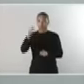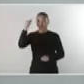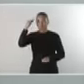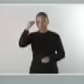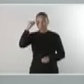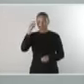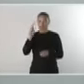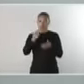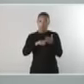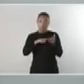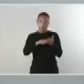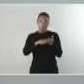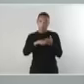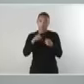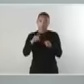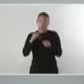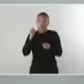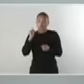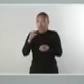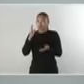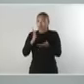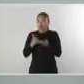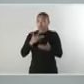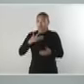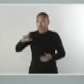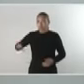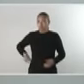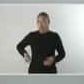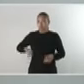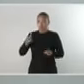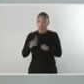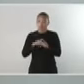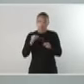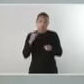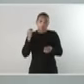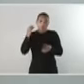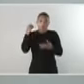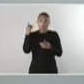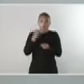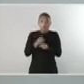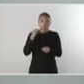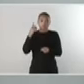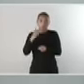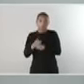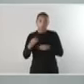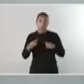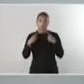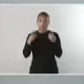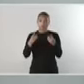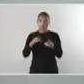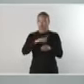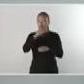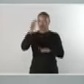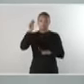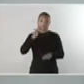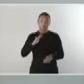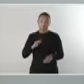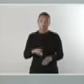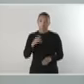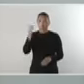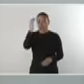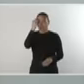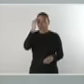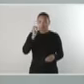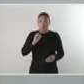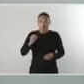ya nos han gobernado gracias a tantas oportunidades que les hemos dado y nos han traicionado tú sabes lo mucho que nos ha afectado